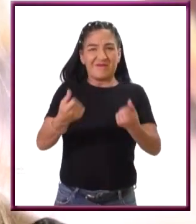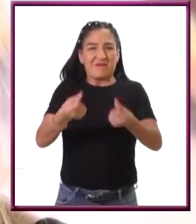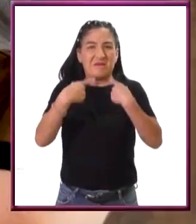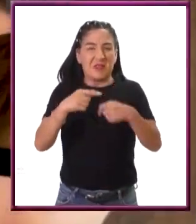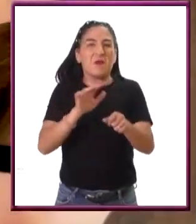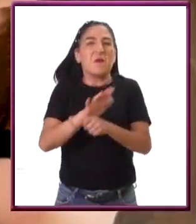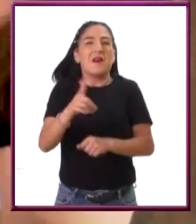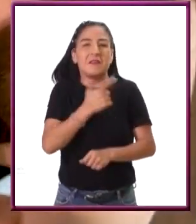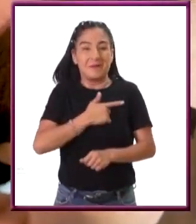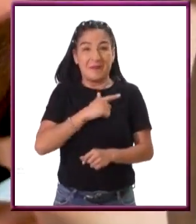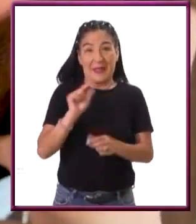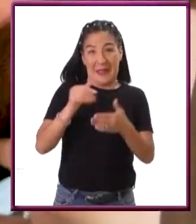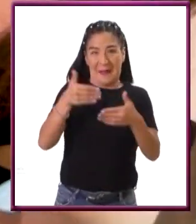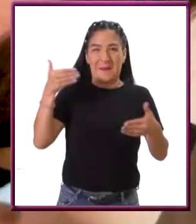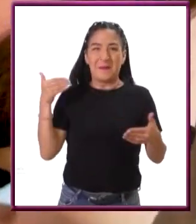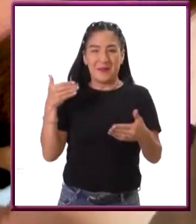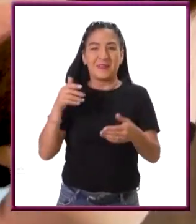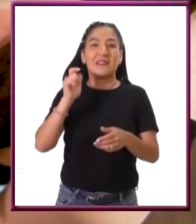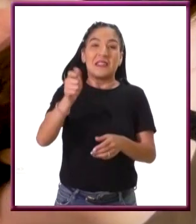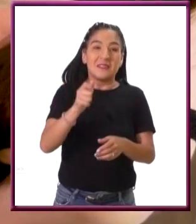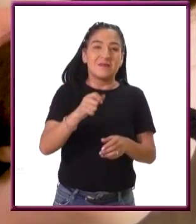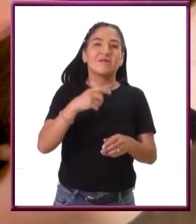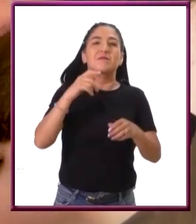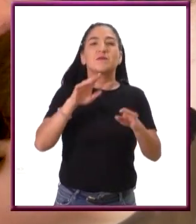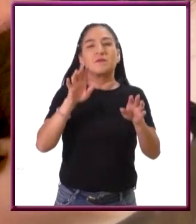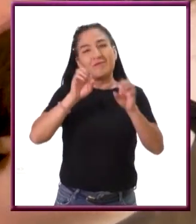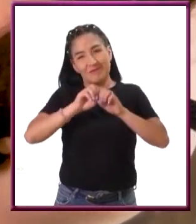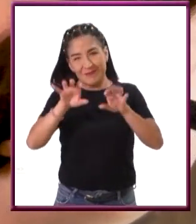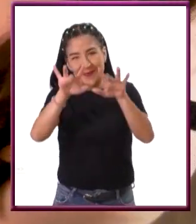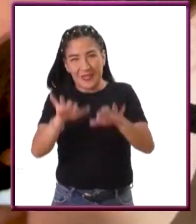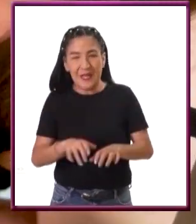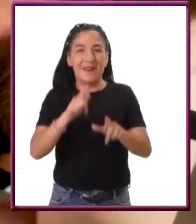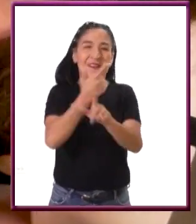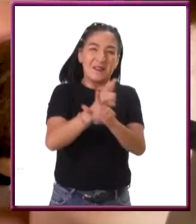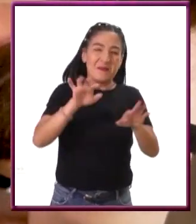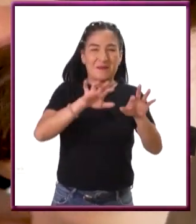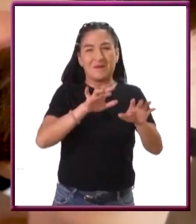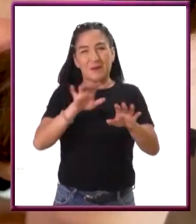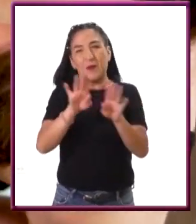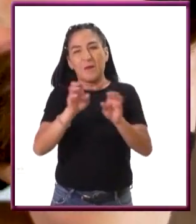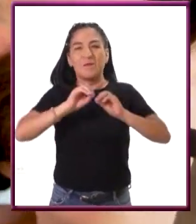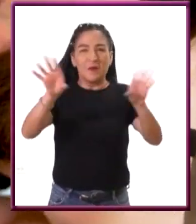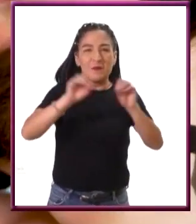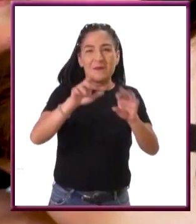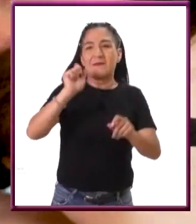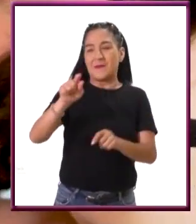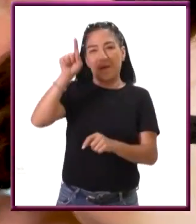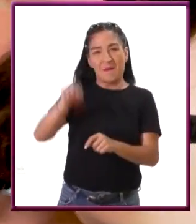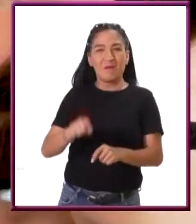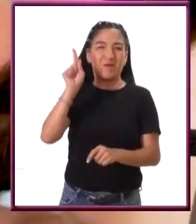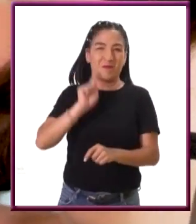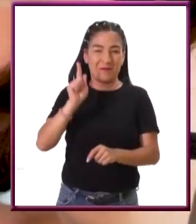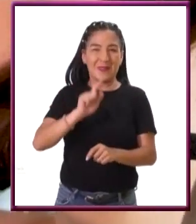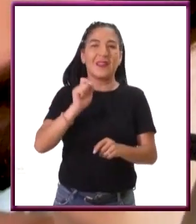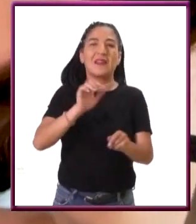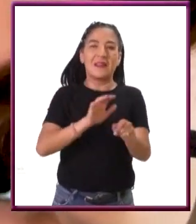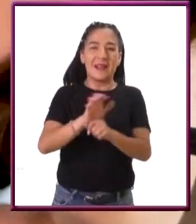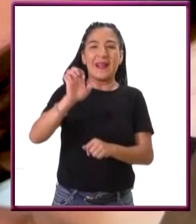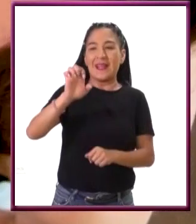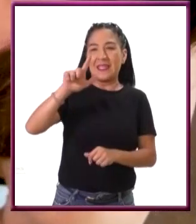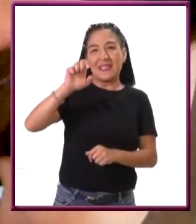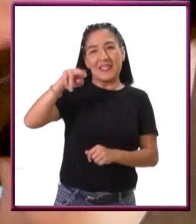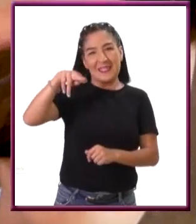genio. Hasta hace muy poco, medios o editoriales seguían refiriéndose cuando hablaban de la gran escritora